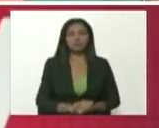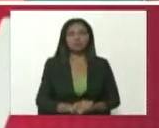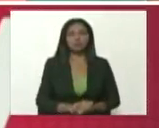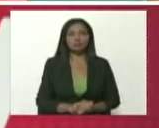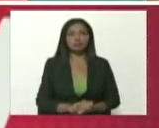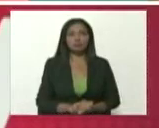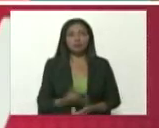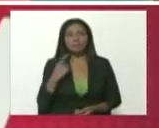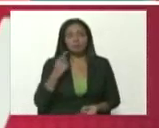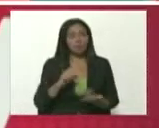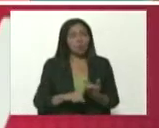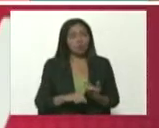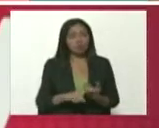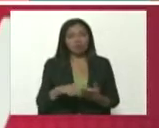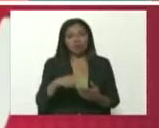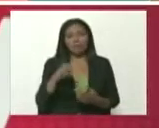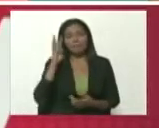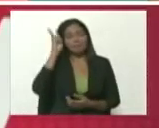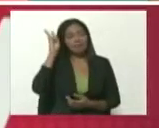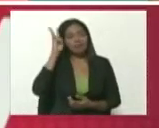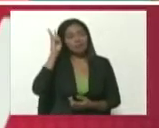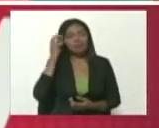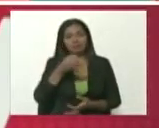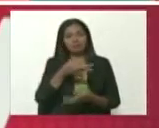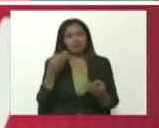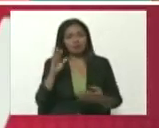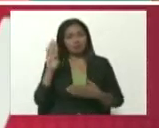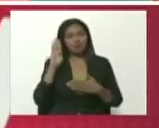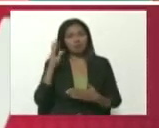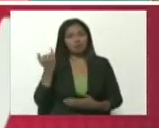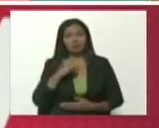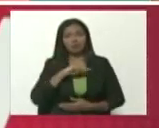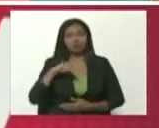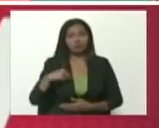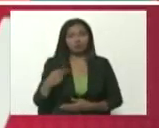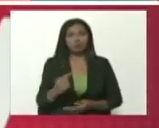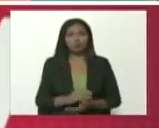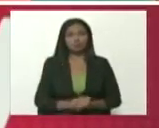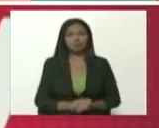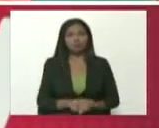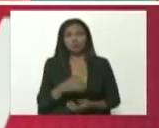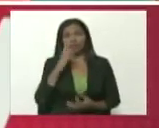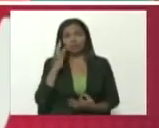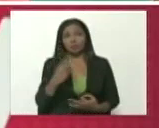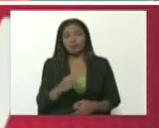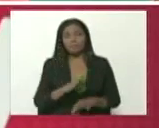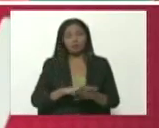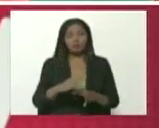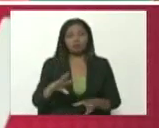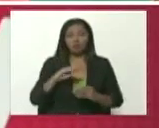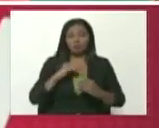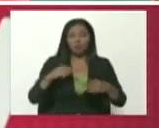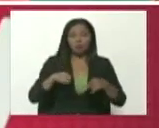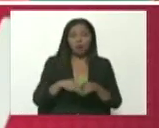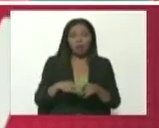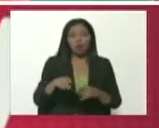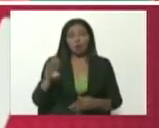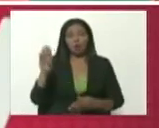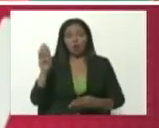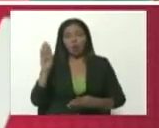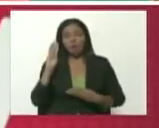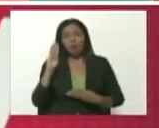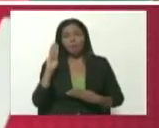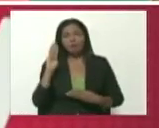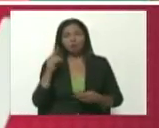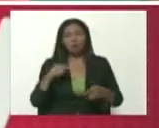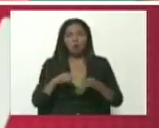Silita, Mervin, tremendo compromiso tenemos nosotros, porque yo asumo esto como un compromiso de un colectivo,